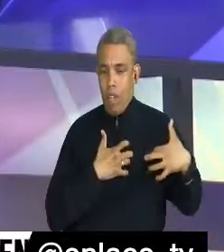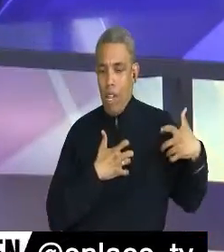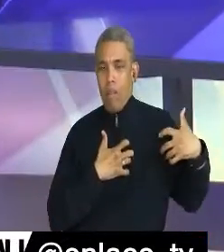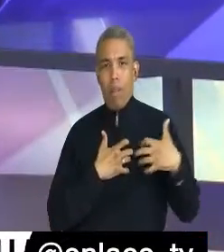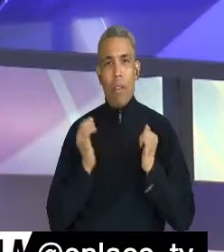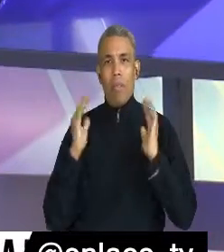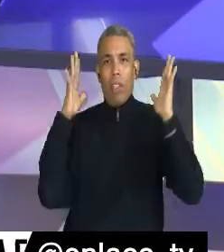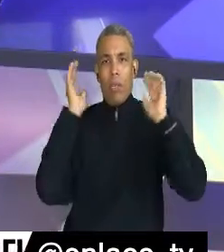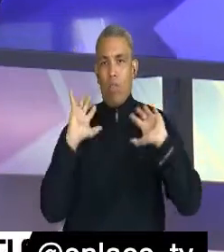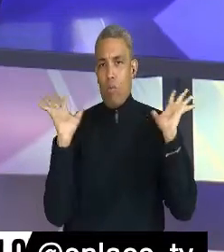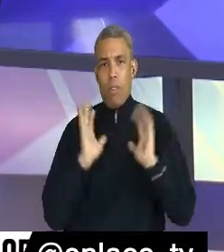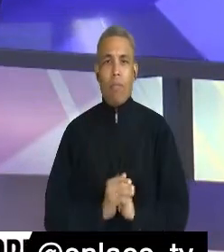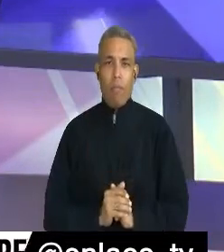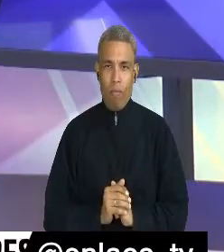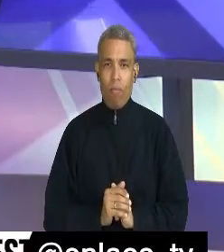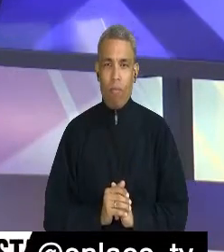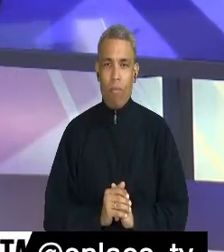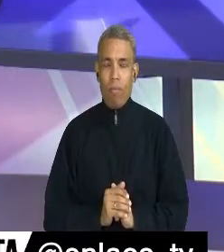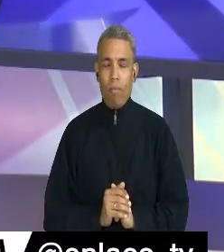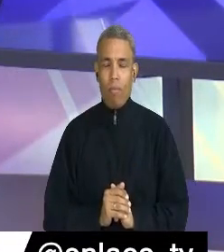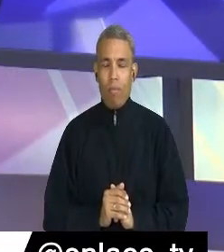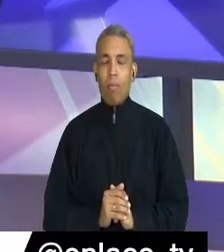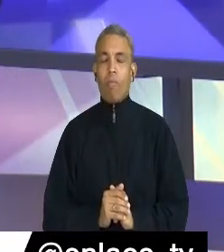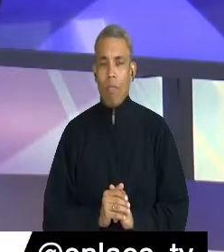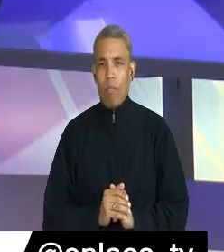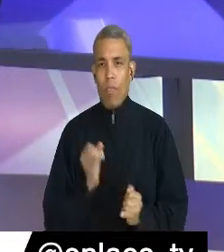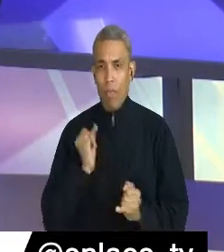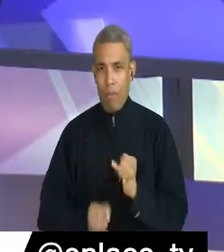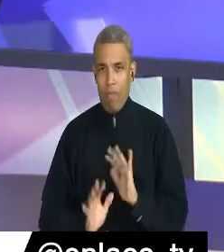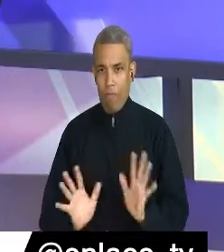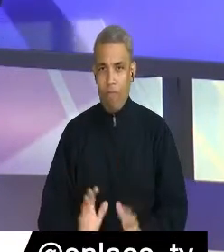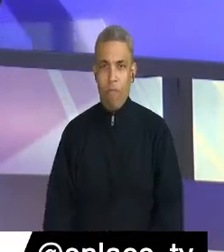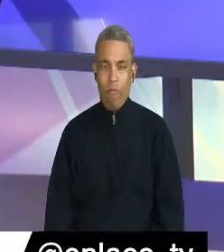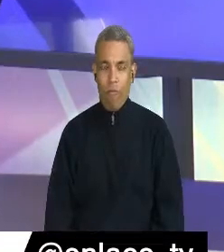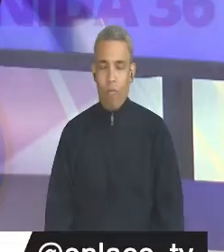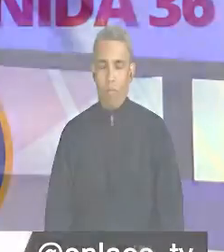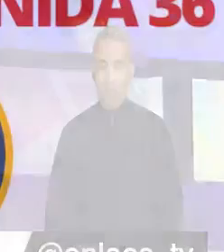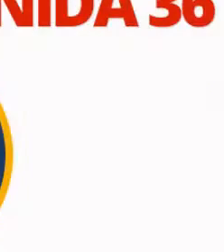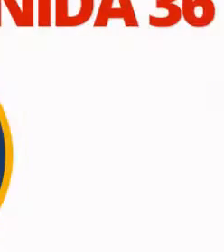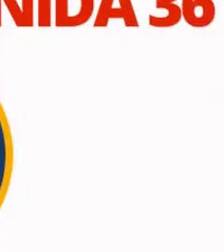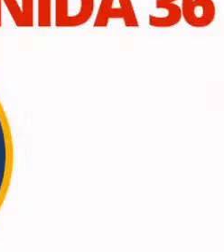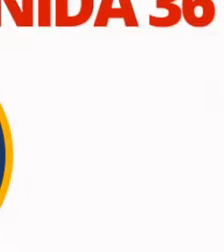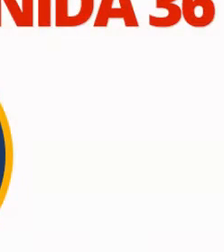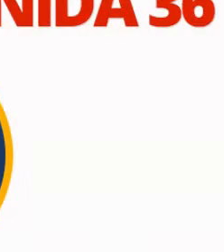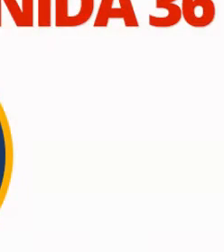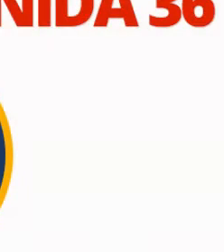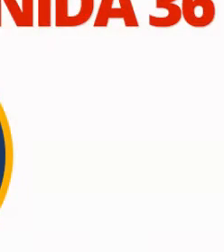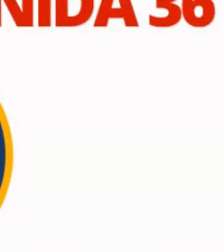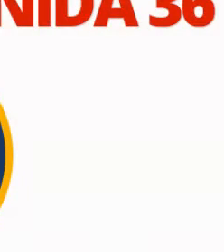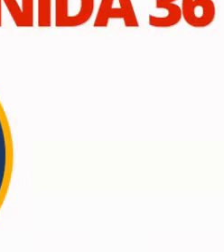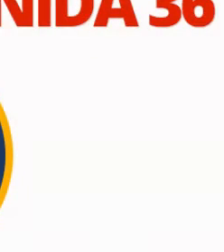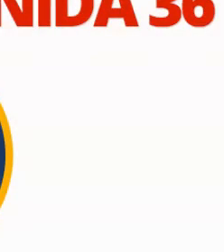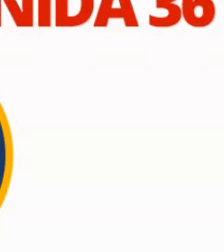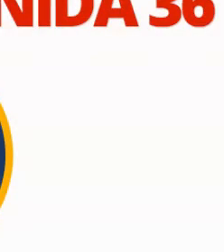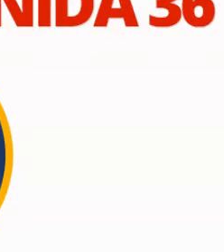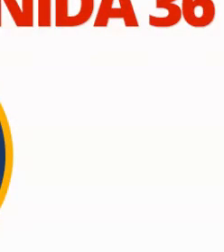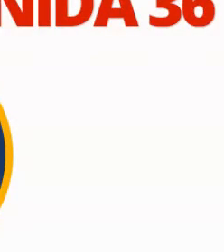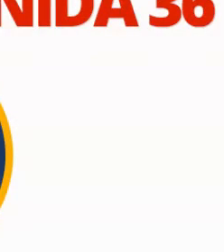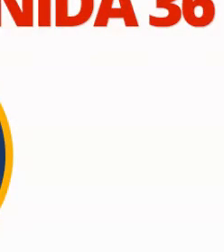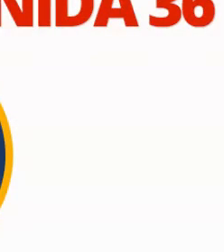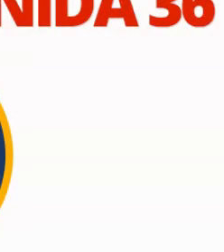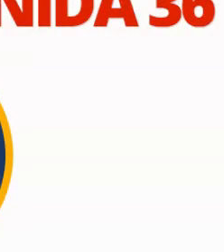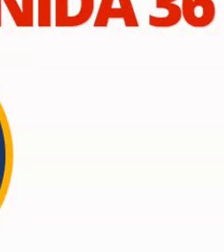y hasta aquí la información más importante de nuestra ciudad y región antes de despedirnos le recuerdo materiales eléctricos electro fer ilumina tu vida ahora también es un